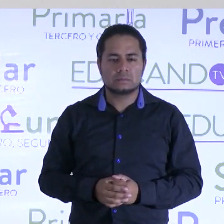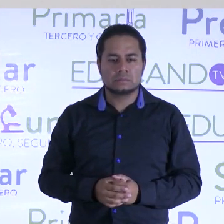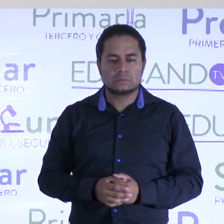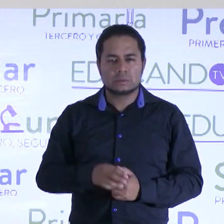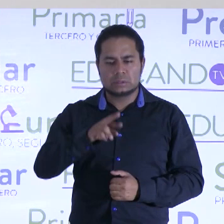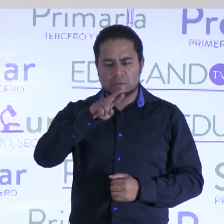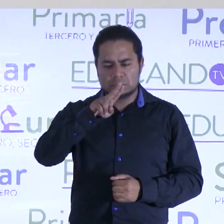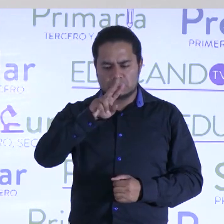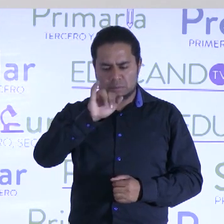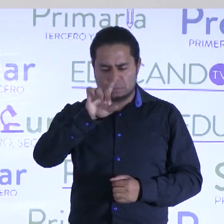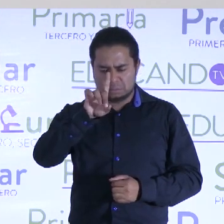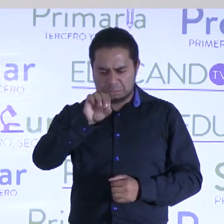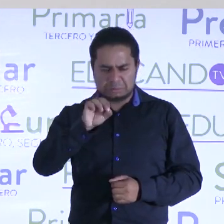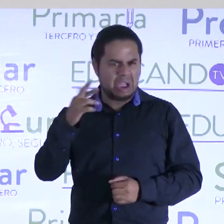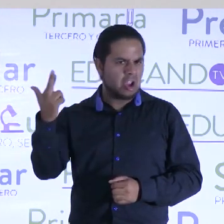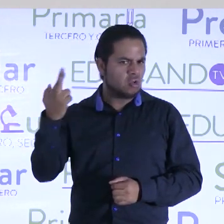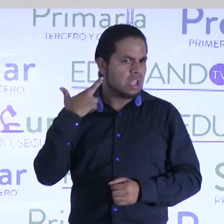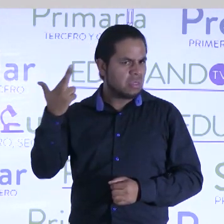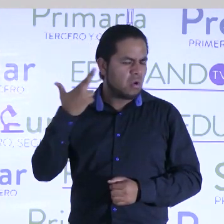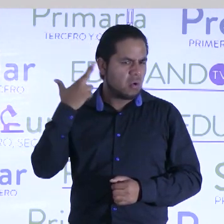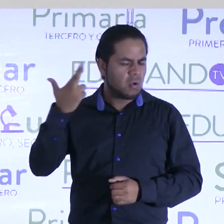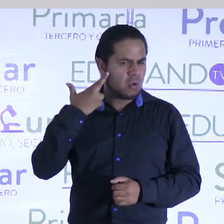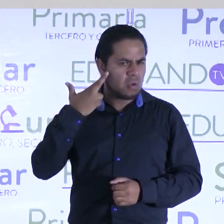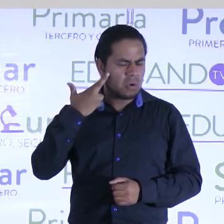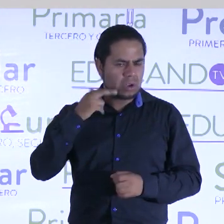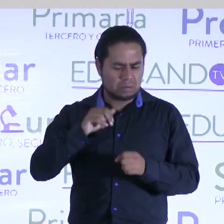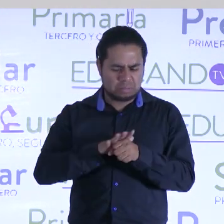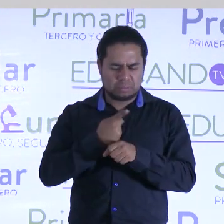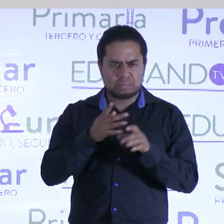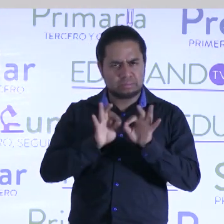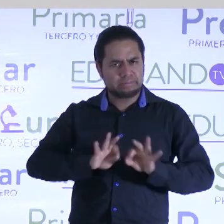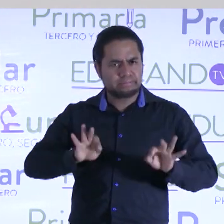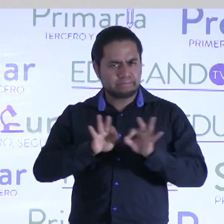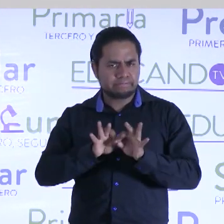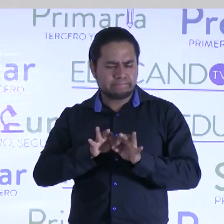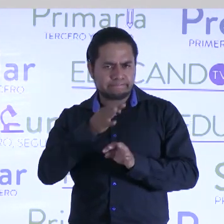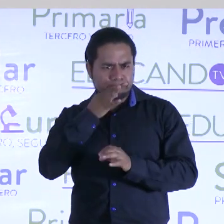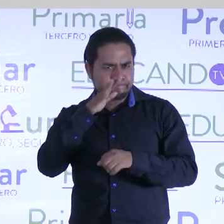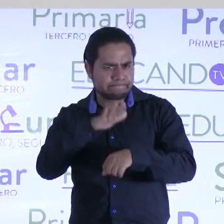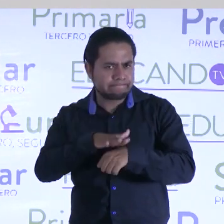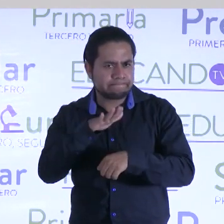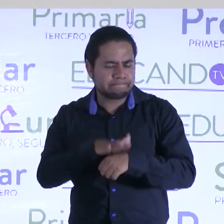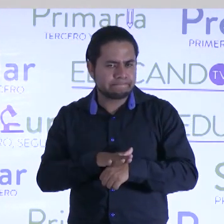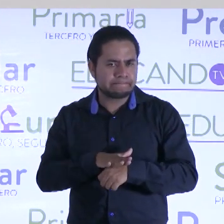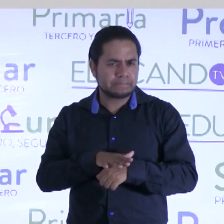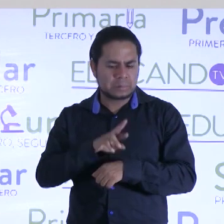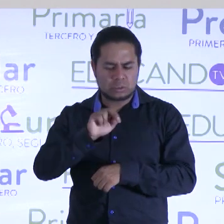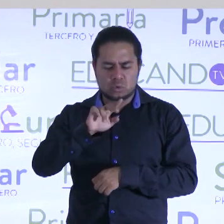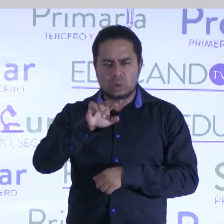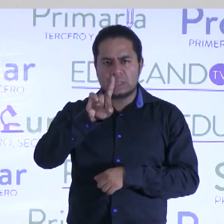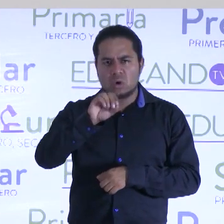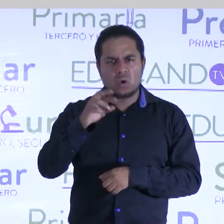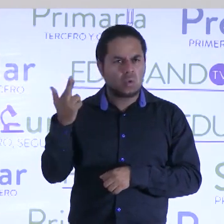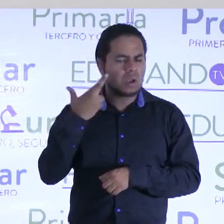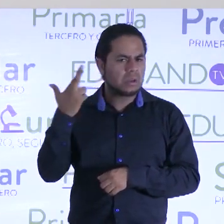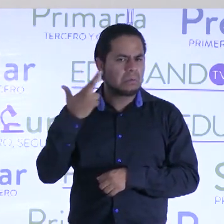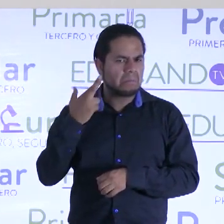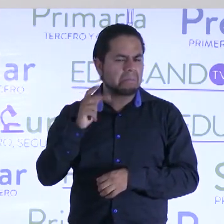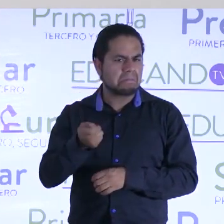ruido. ¿Y por qué es tan importante recordar al